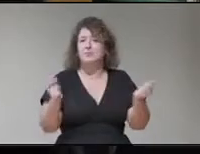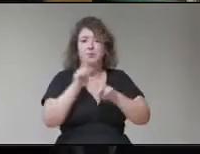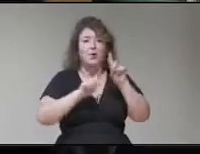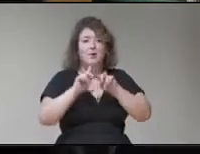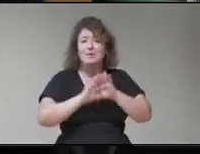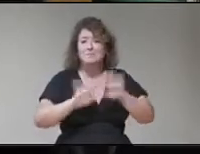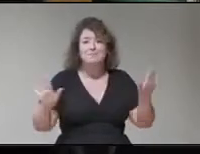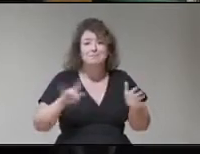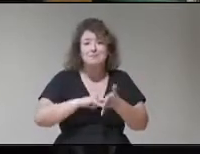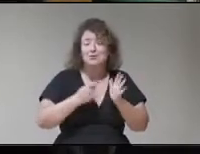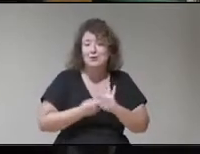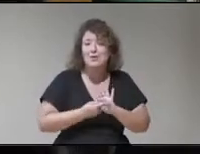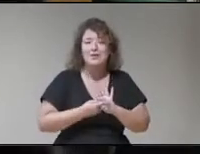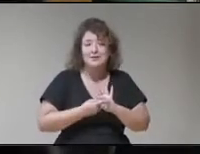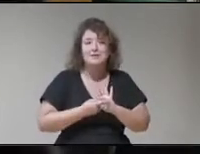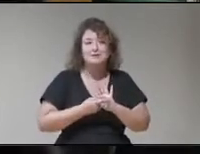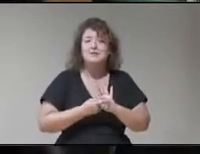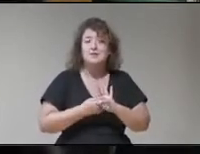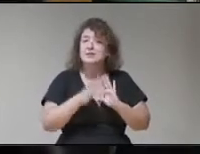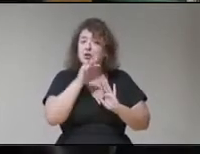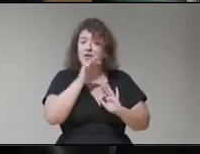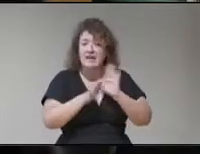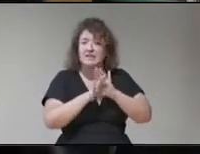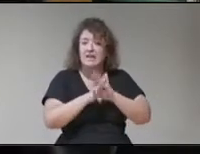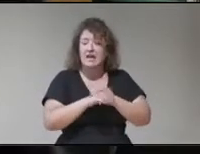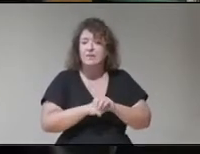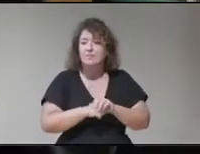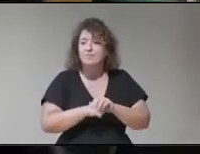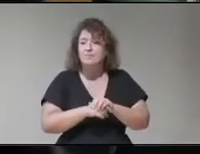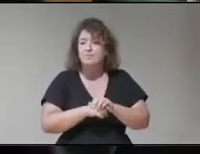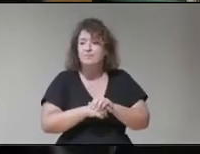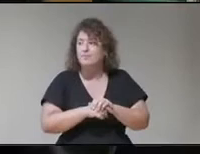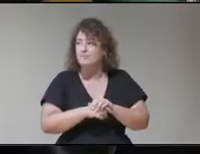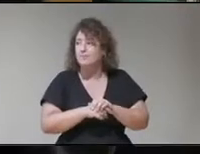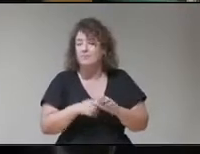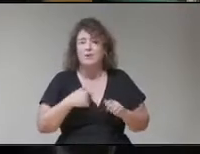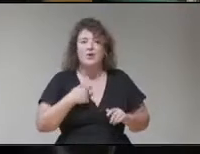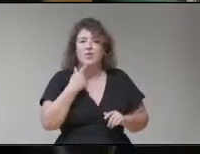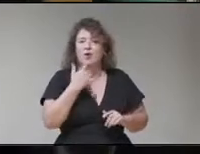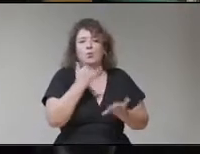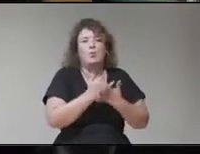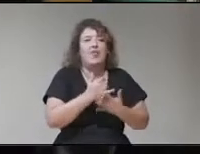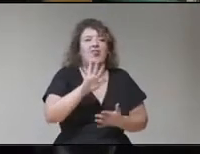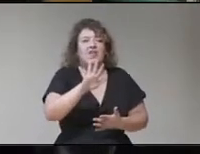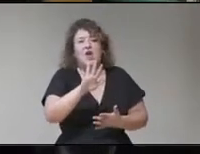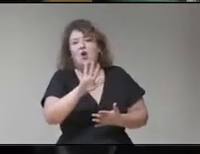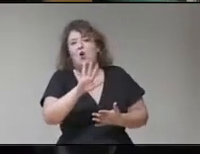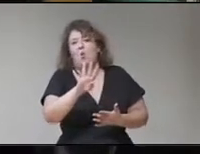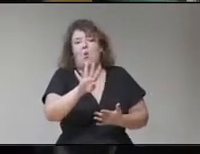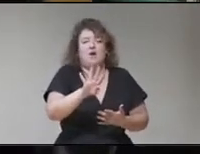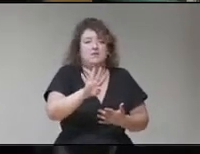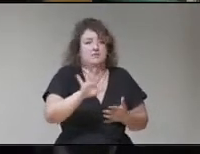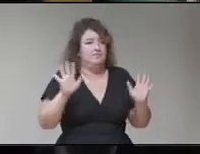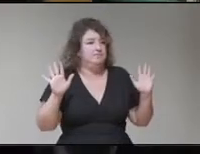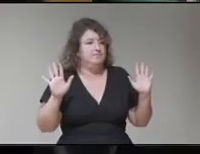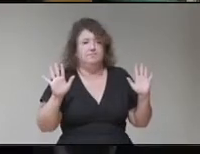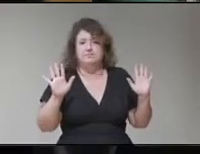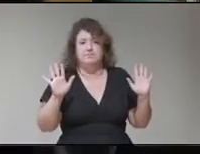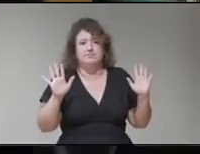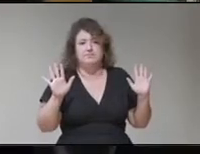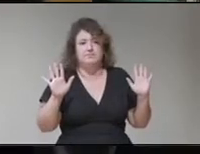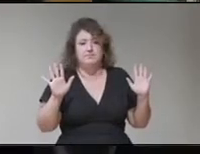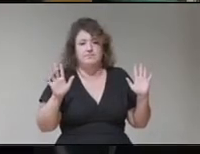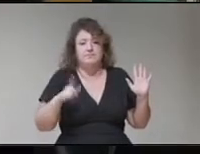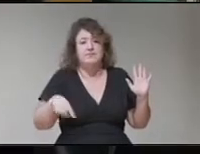problema y siguen bien desde entonces. Pero hay una, estoy hablando de 5 mujeres, 4 con el trasplante adquirieron